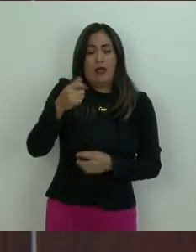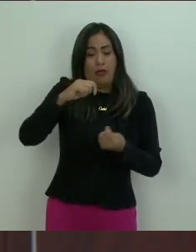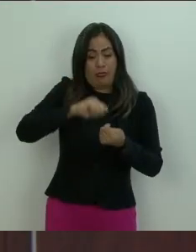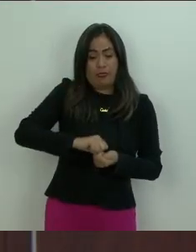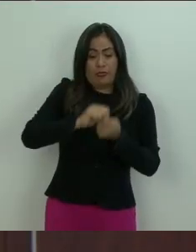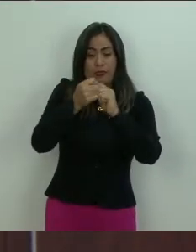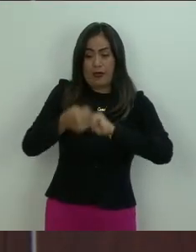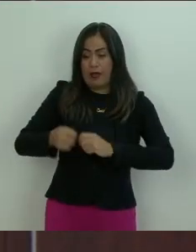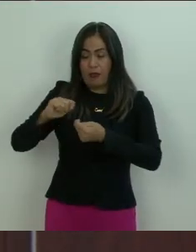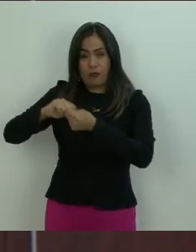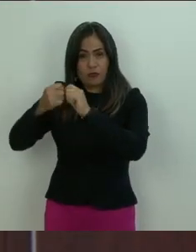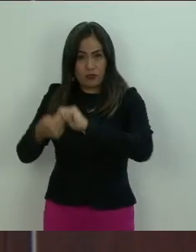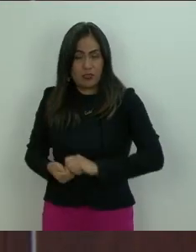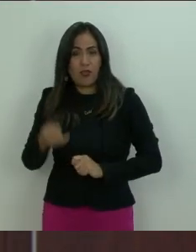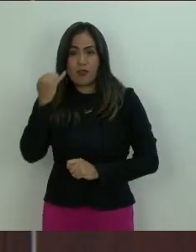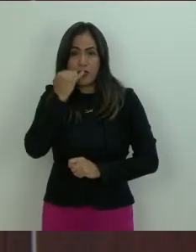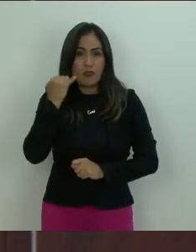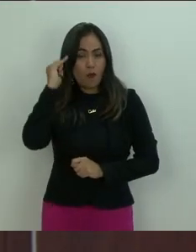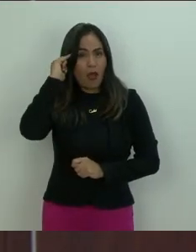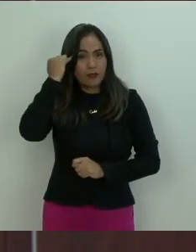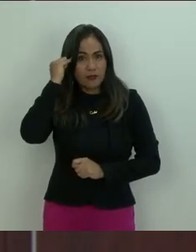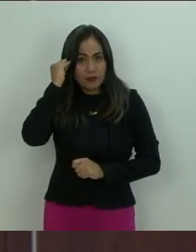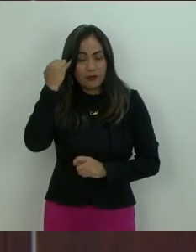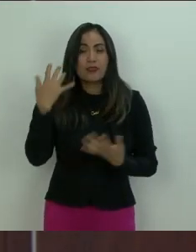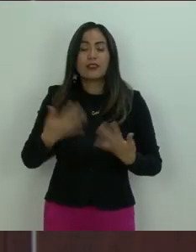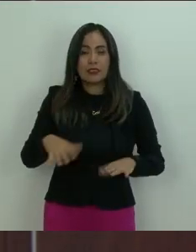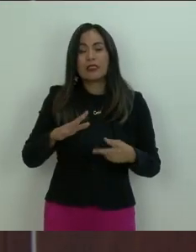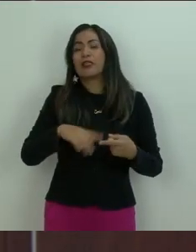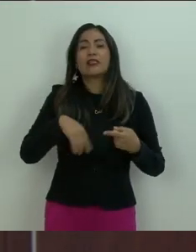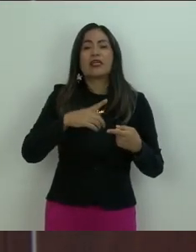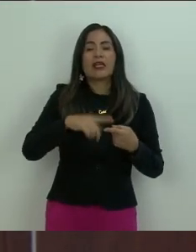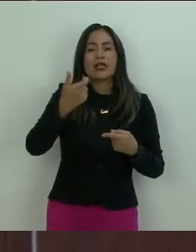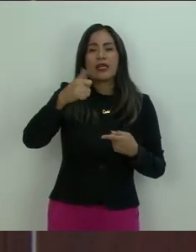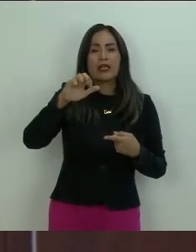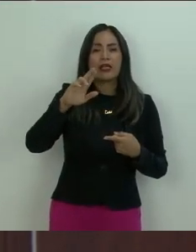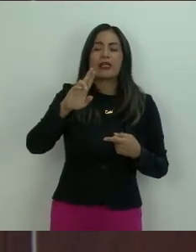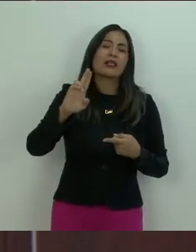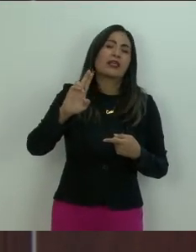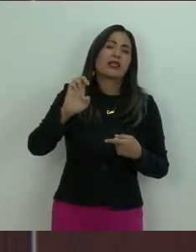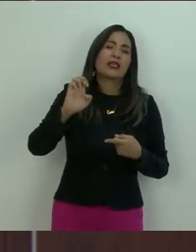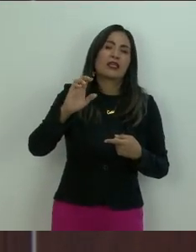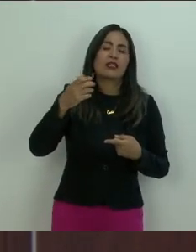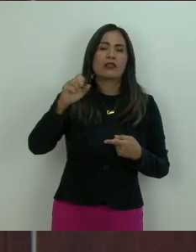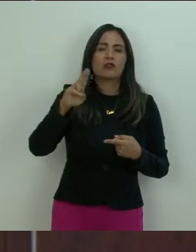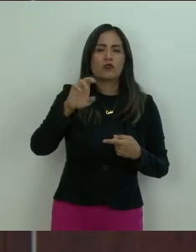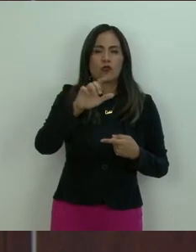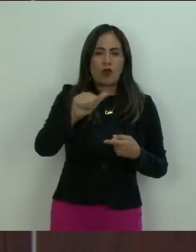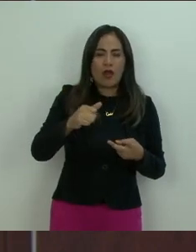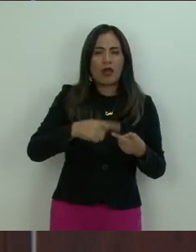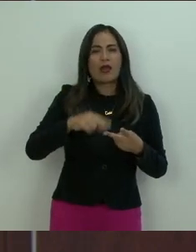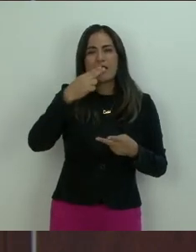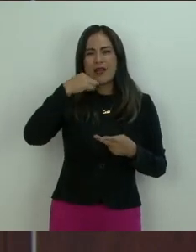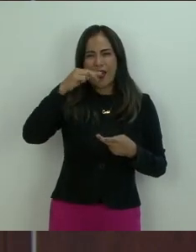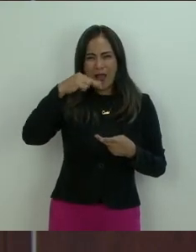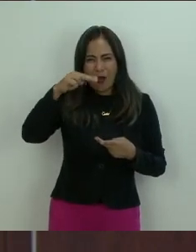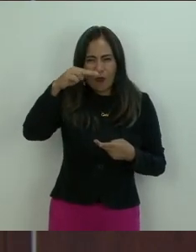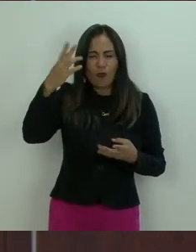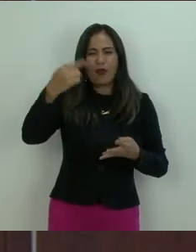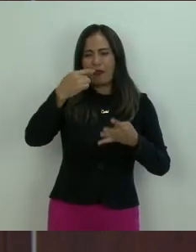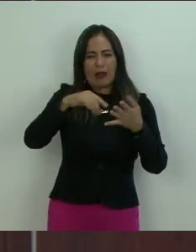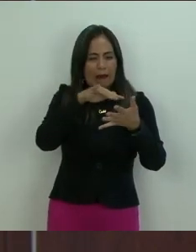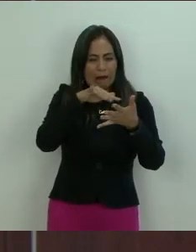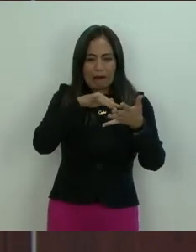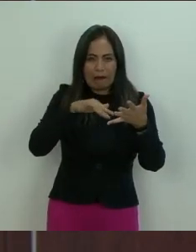a muchas lenguas indígenas. Ya se puede leer en quechua, en aymara, en náhuatl, y cuando ves, dice uno, es